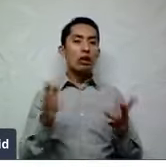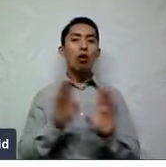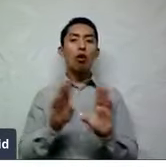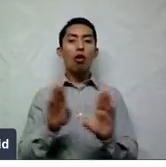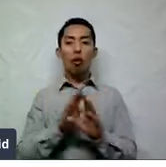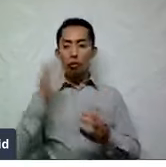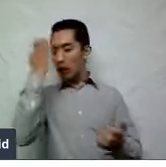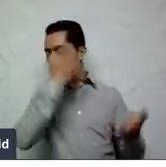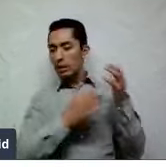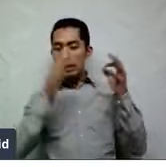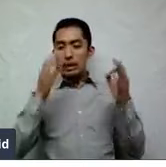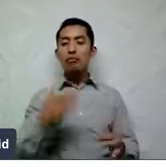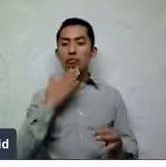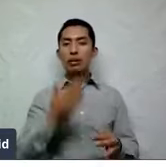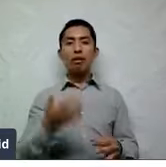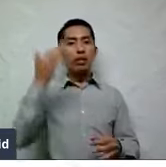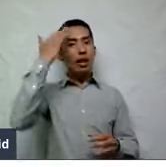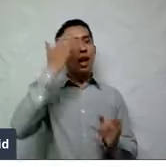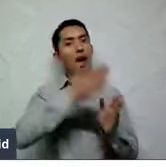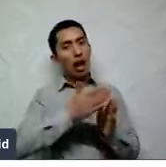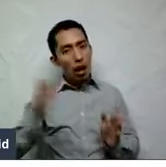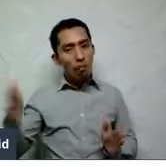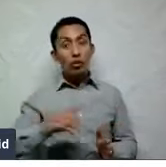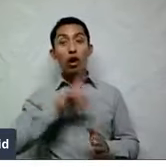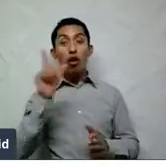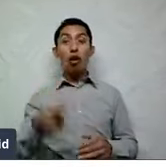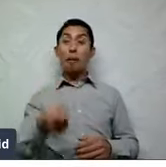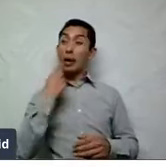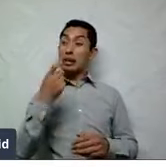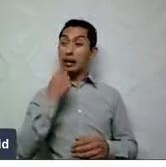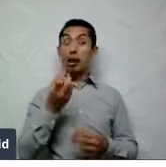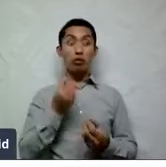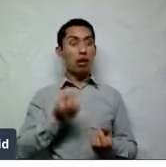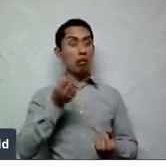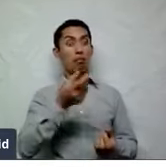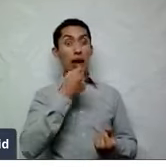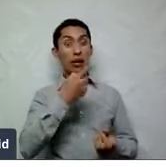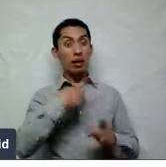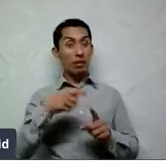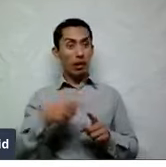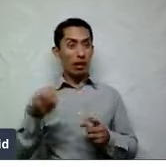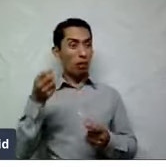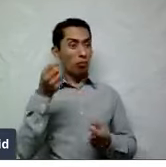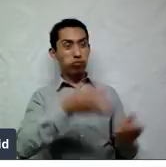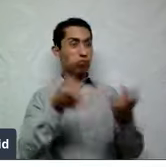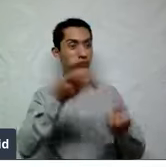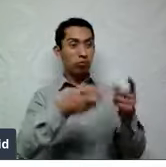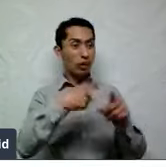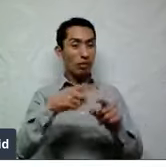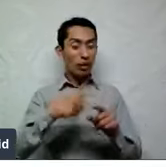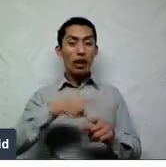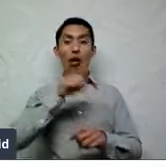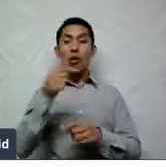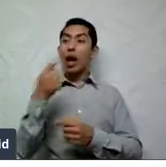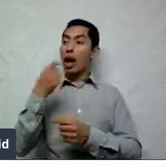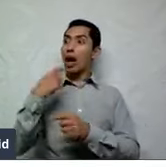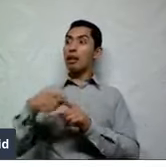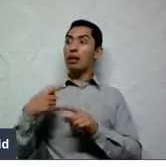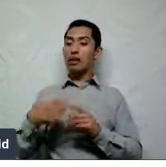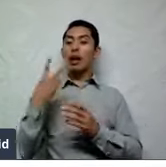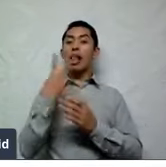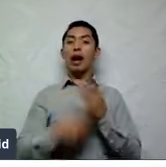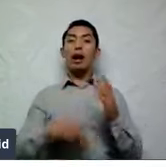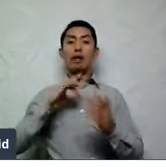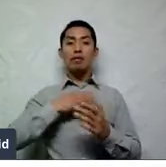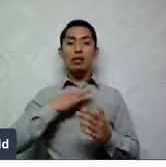diagnóstico, se le da en exceso medicamentos a un paciente que no esté vacunado y puede tener el riesgo de tener las dos infecciones